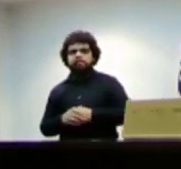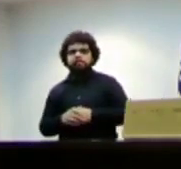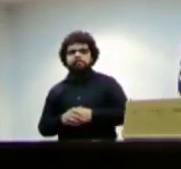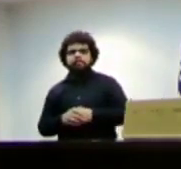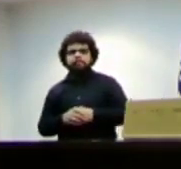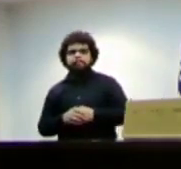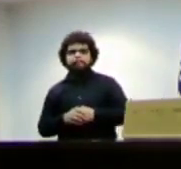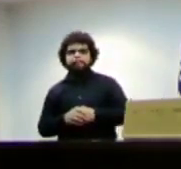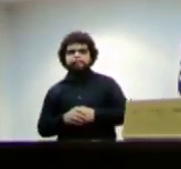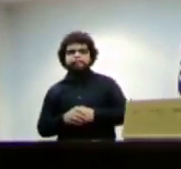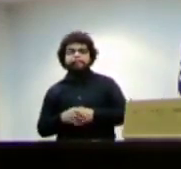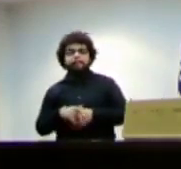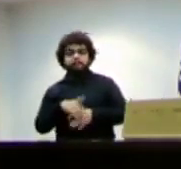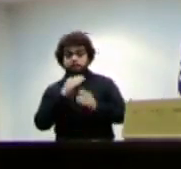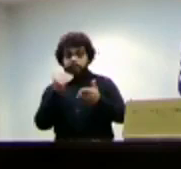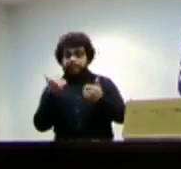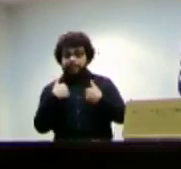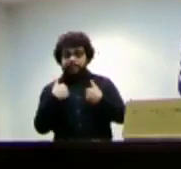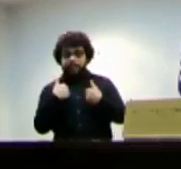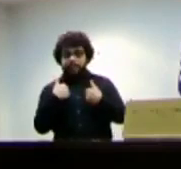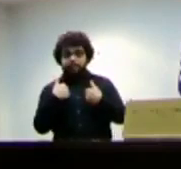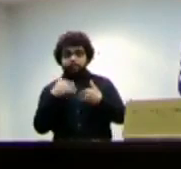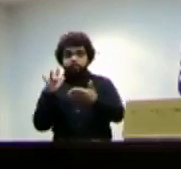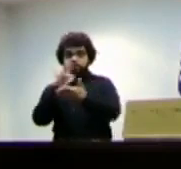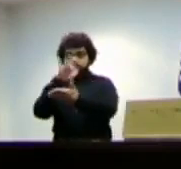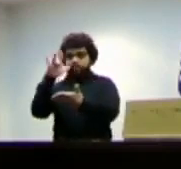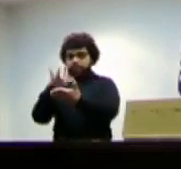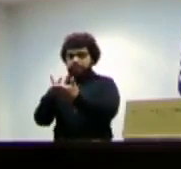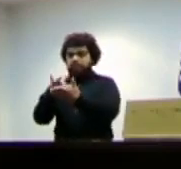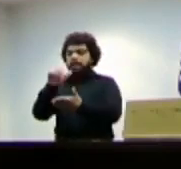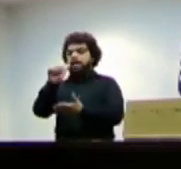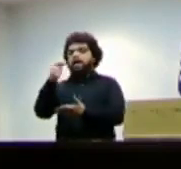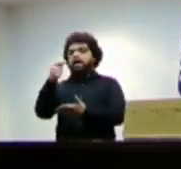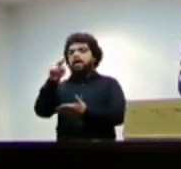tenemos el complejo generatriz de Aguirre.